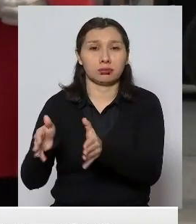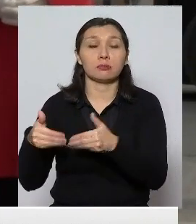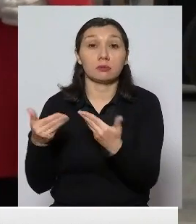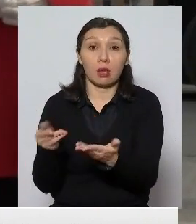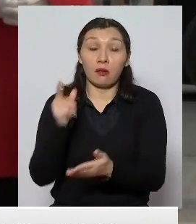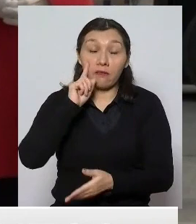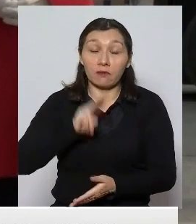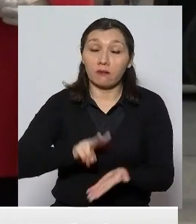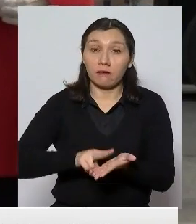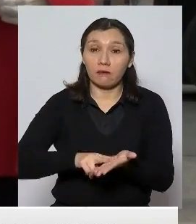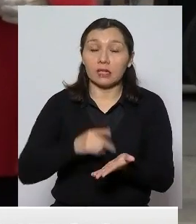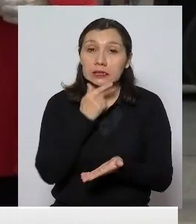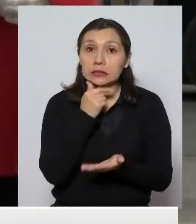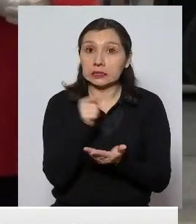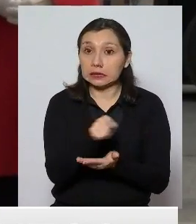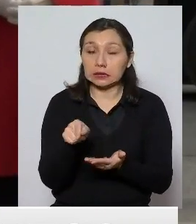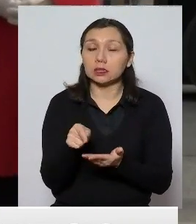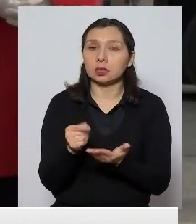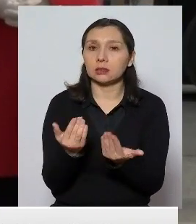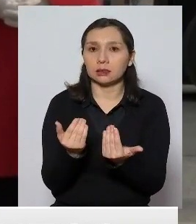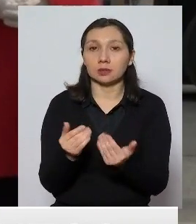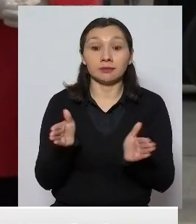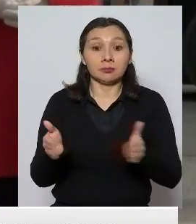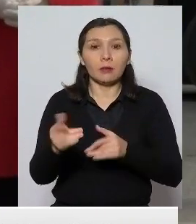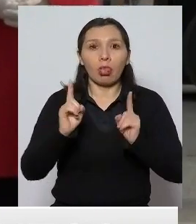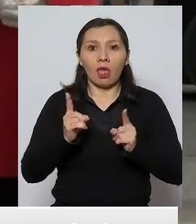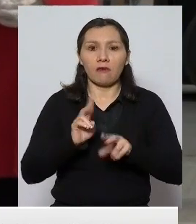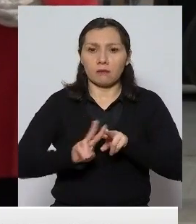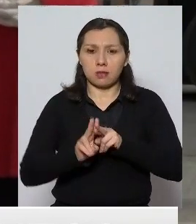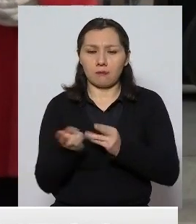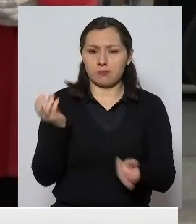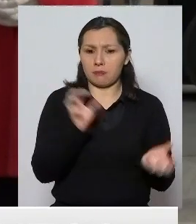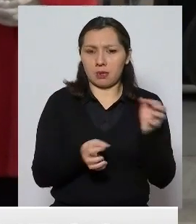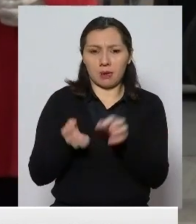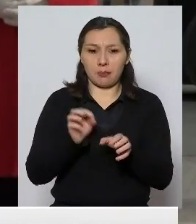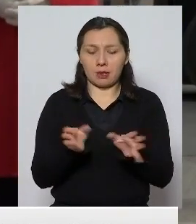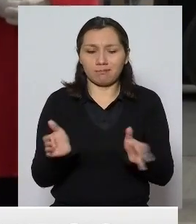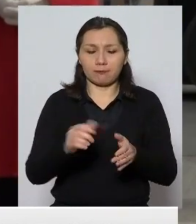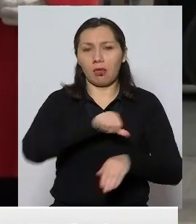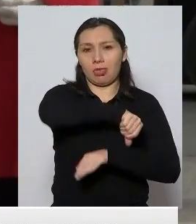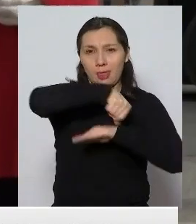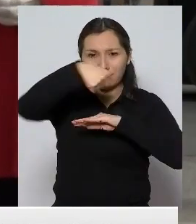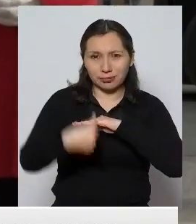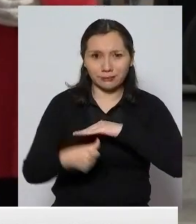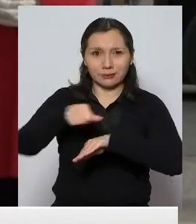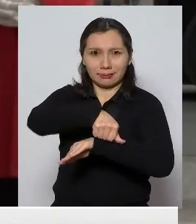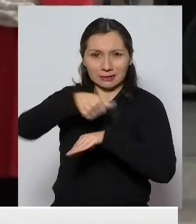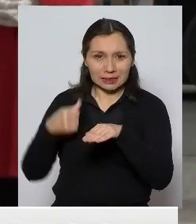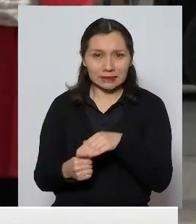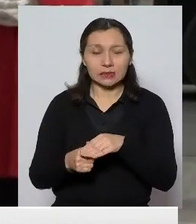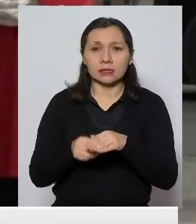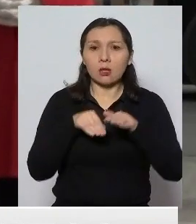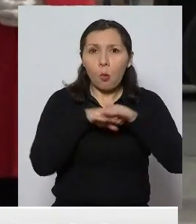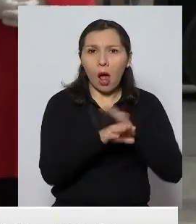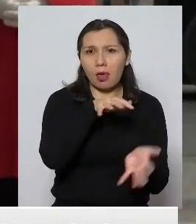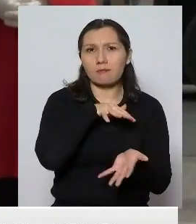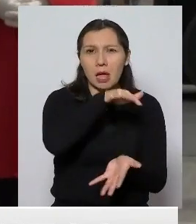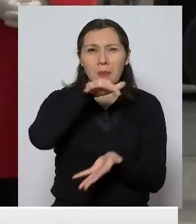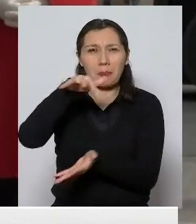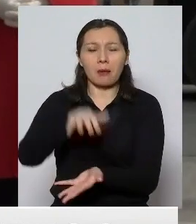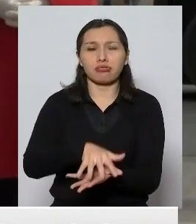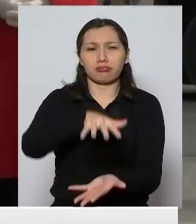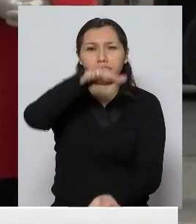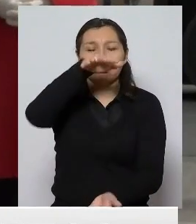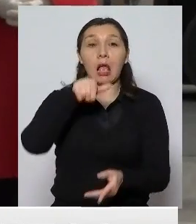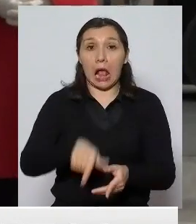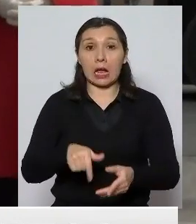necesitan. Estas canastas hay que producirlas, hay que embalarlas, hay que acopiarlas, como en este centro de